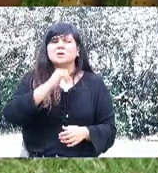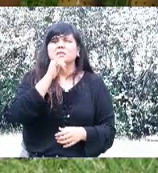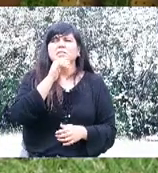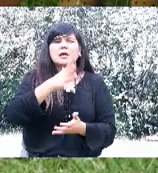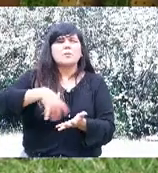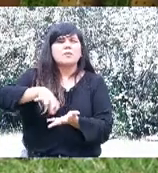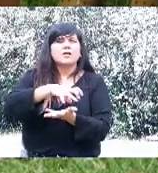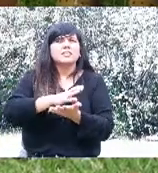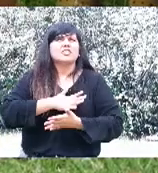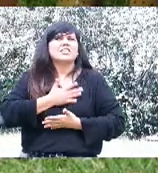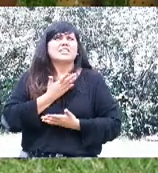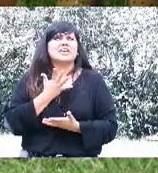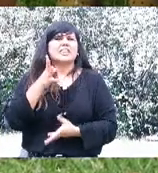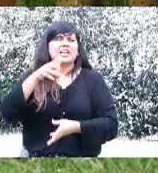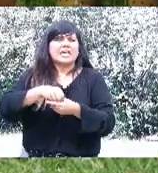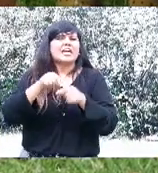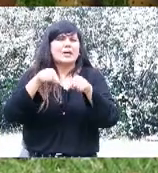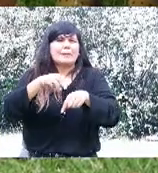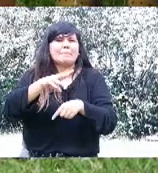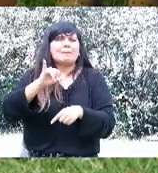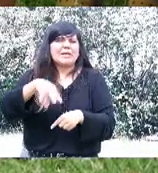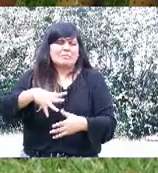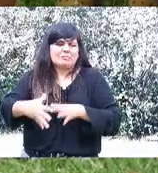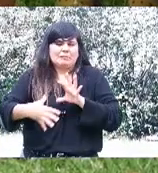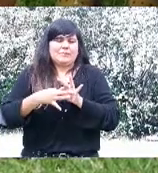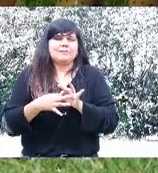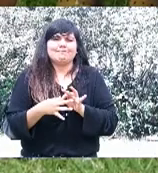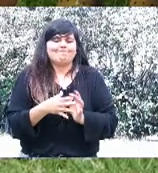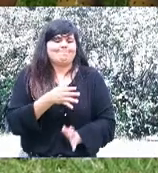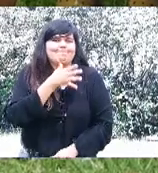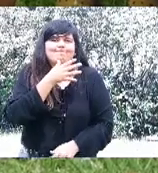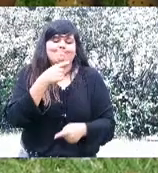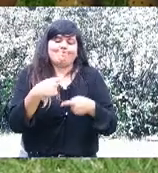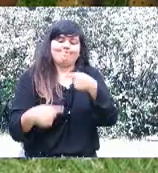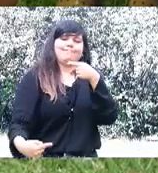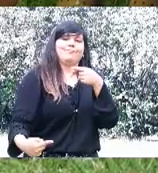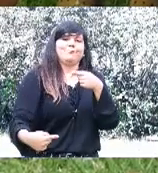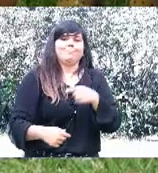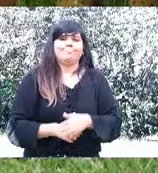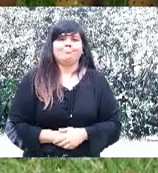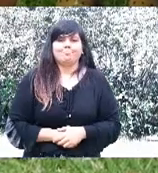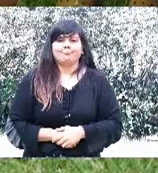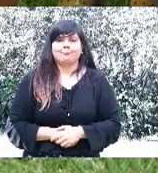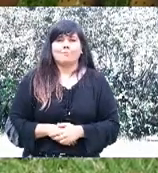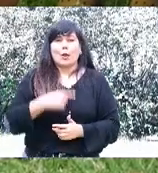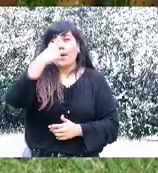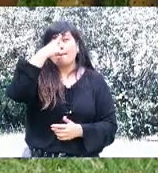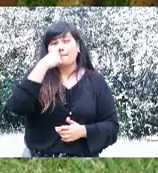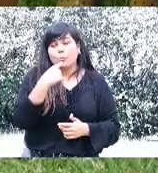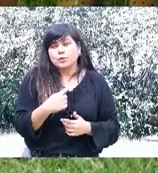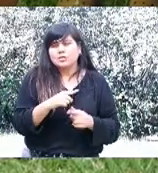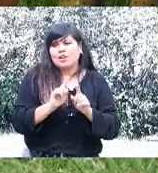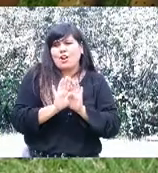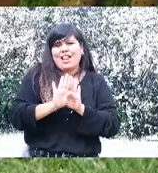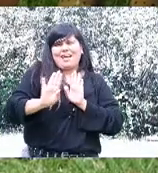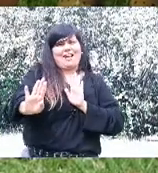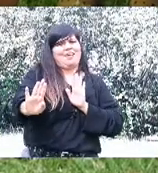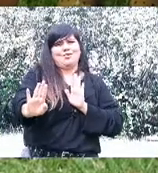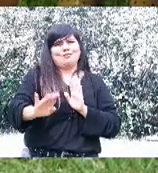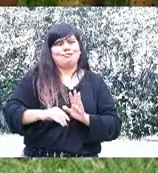población siente suyo esto es un museo más lejano